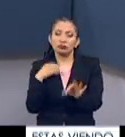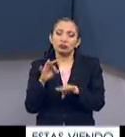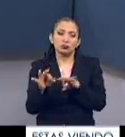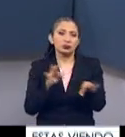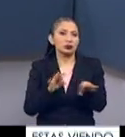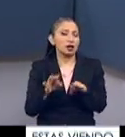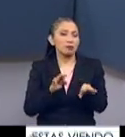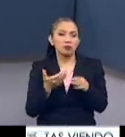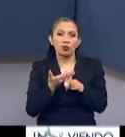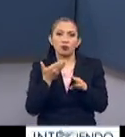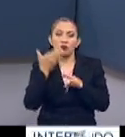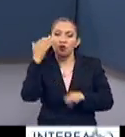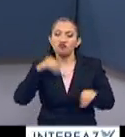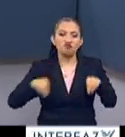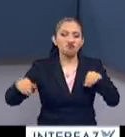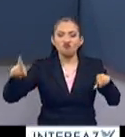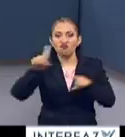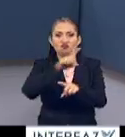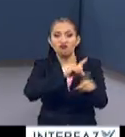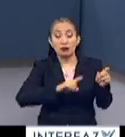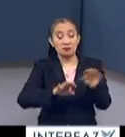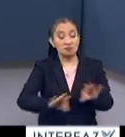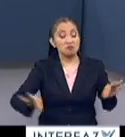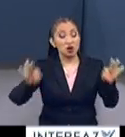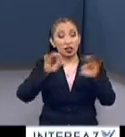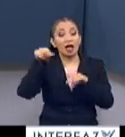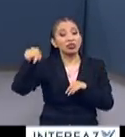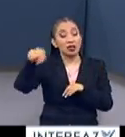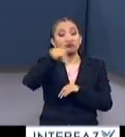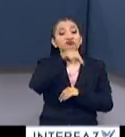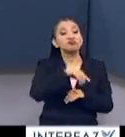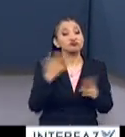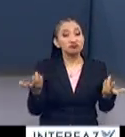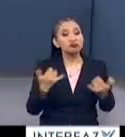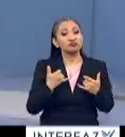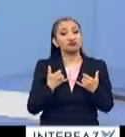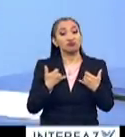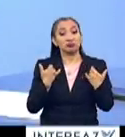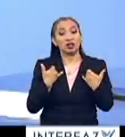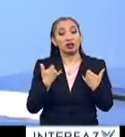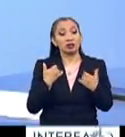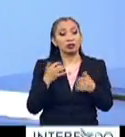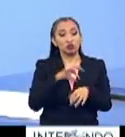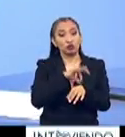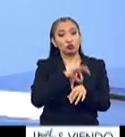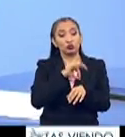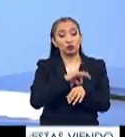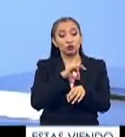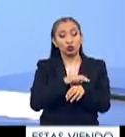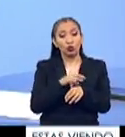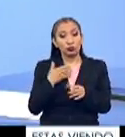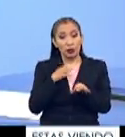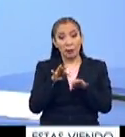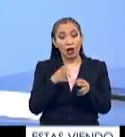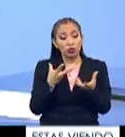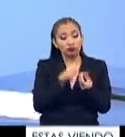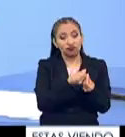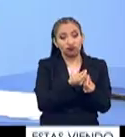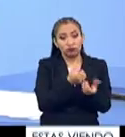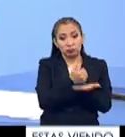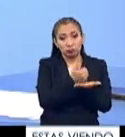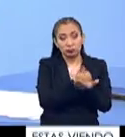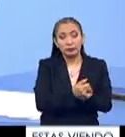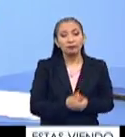labor súper dinámica. Y como tú dices, es fundamental que estén estos chicos, ¿no? Trabajando y colaborando con